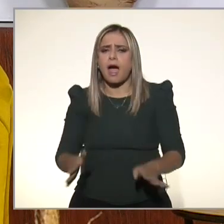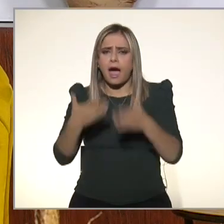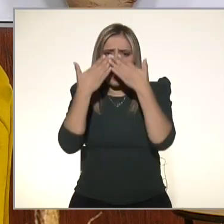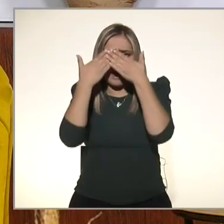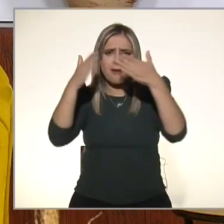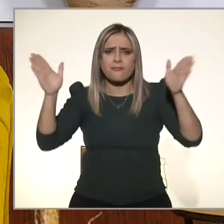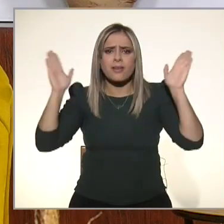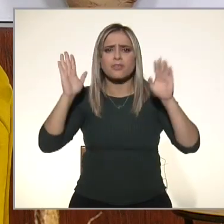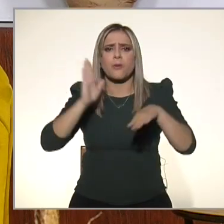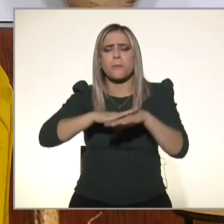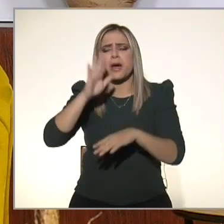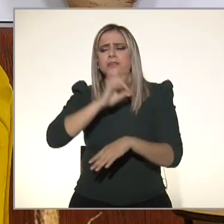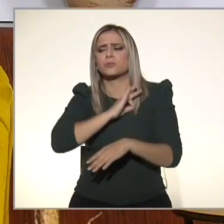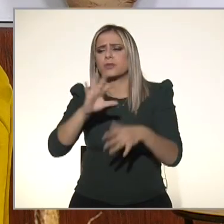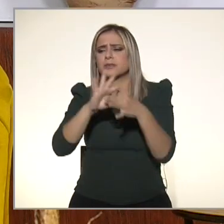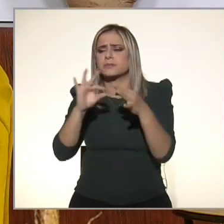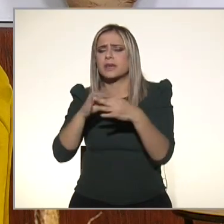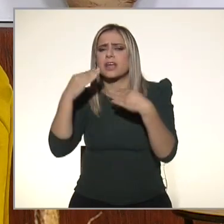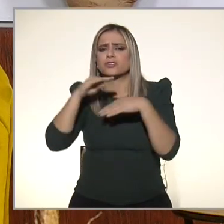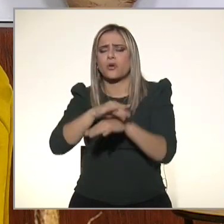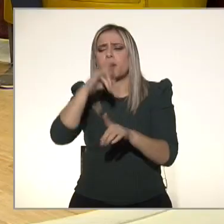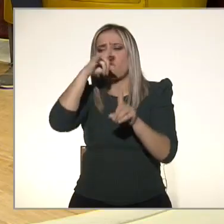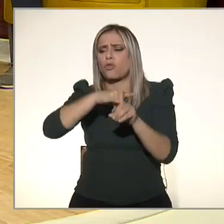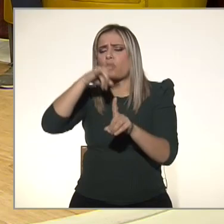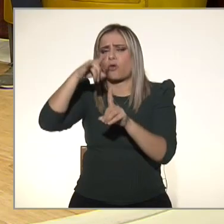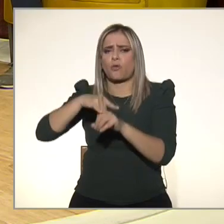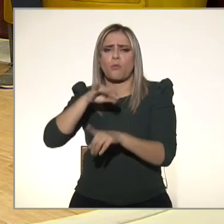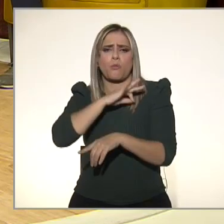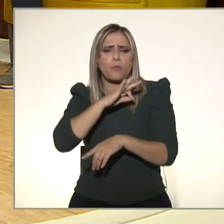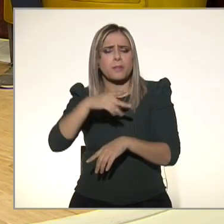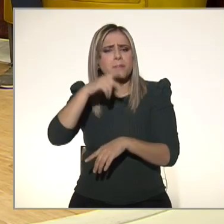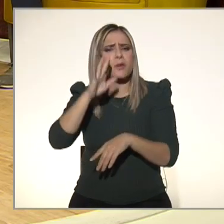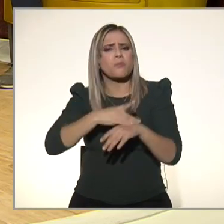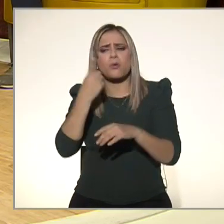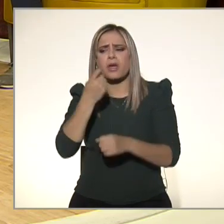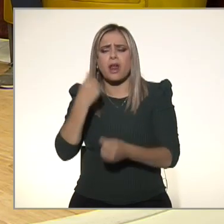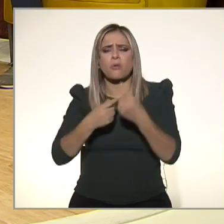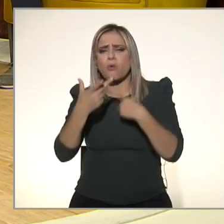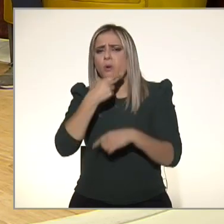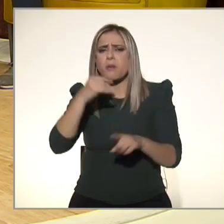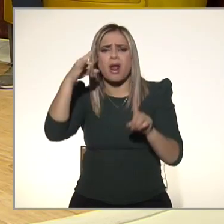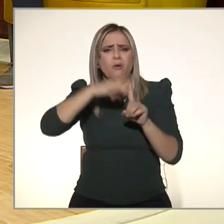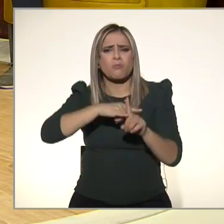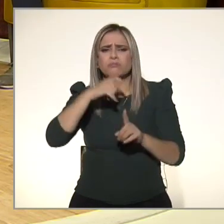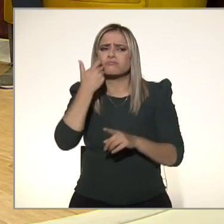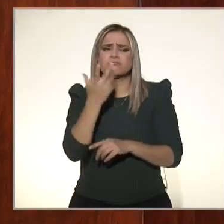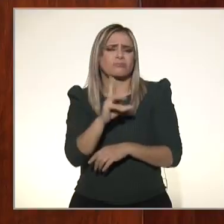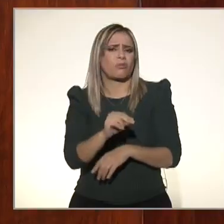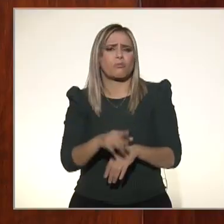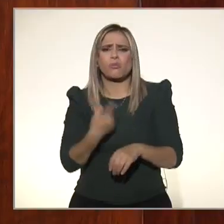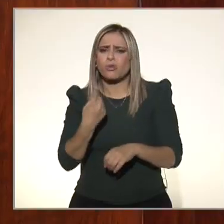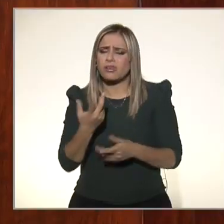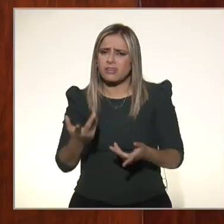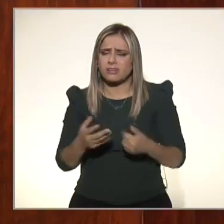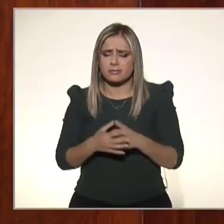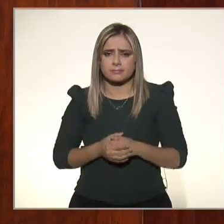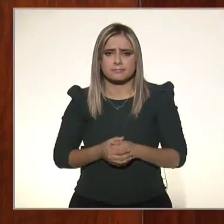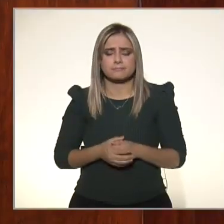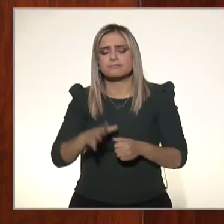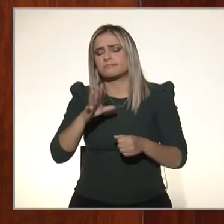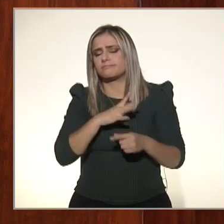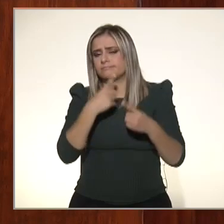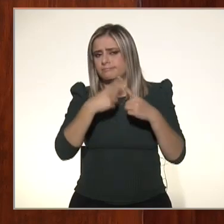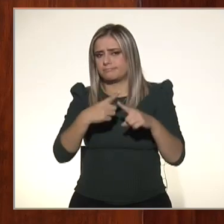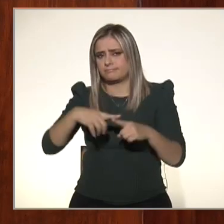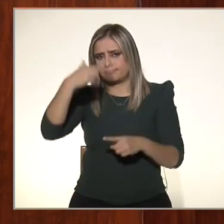del condón aquí en televisión. Sí. Pero ¿por qué se rehúsan? ¿Cuál es el argumento? Tiene que ver, yo creo que son varias